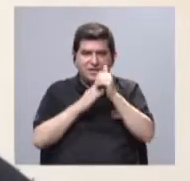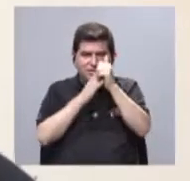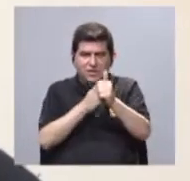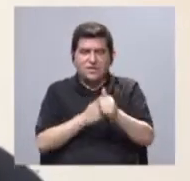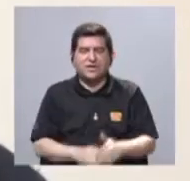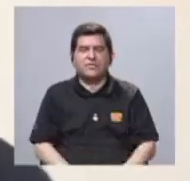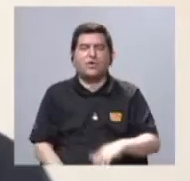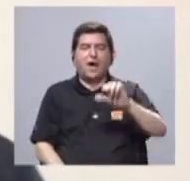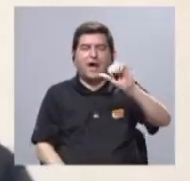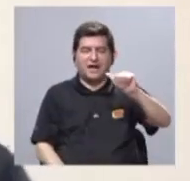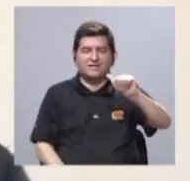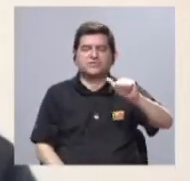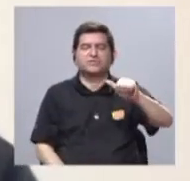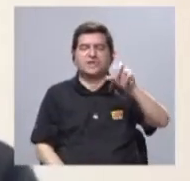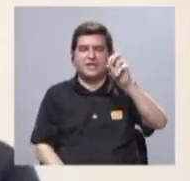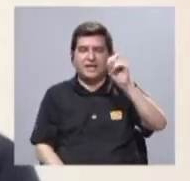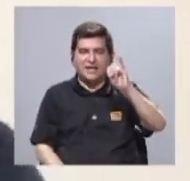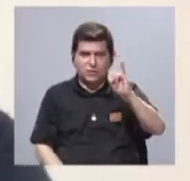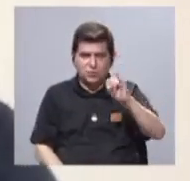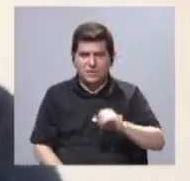por Agustín de Iturbide,